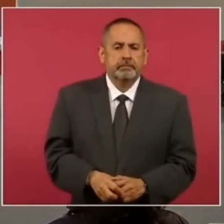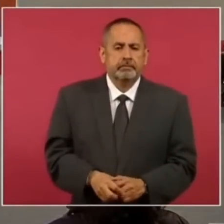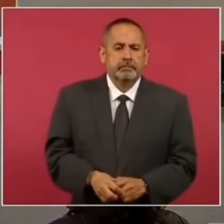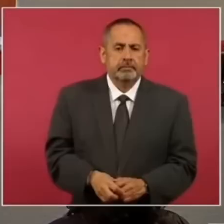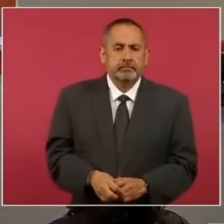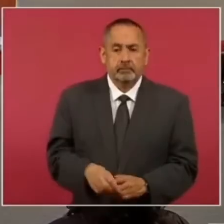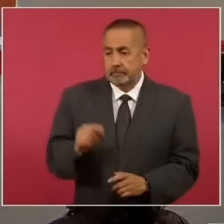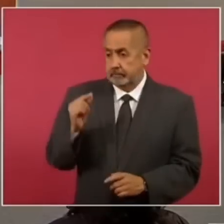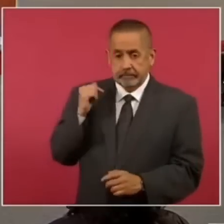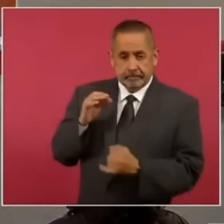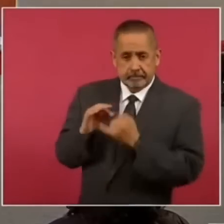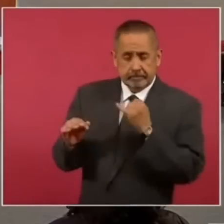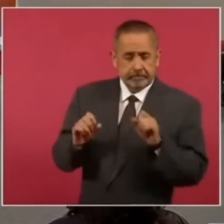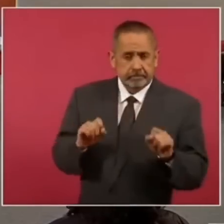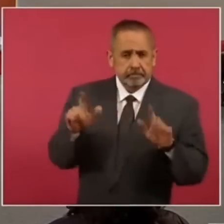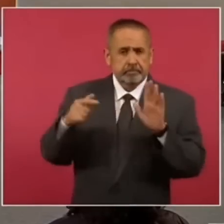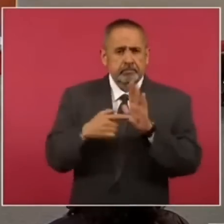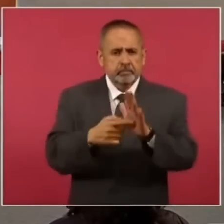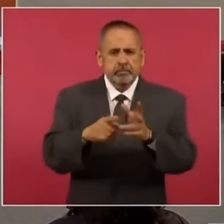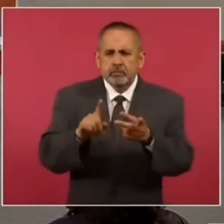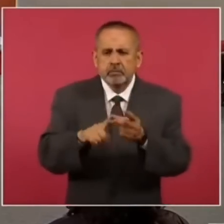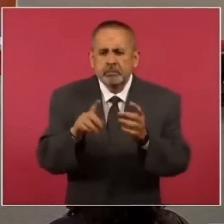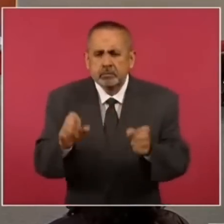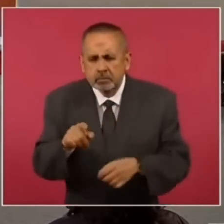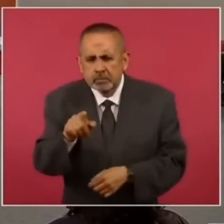Ese es el último. ¿Dónde está?